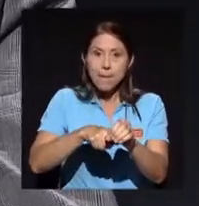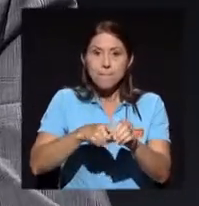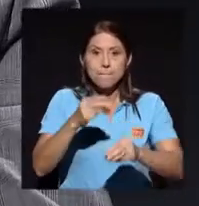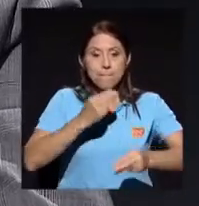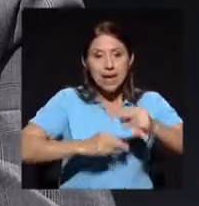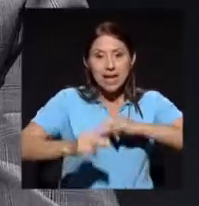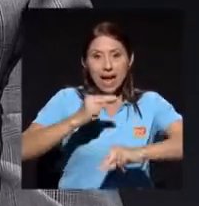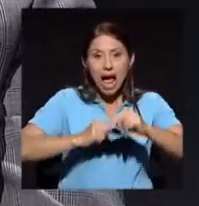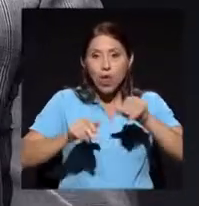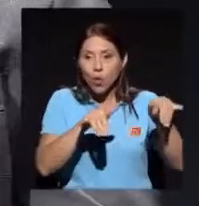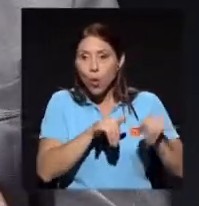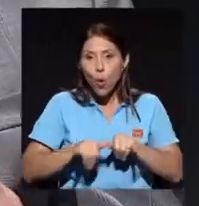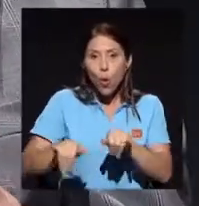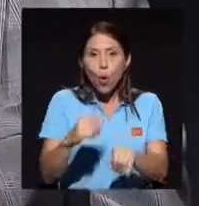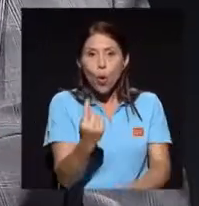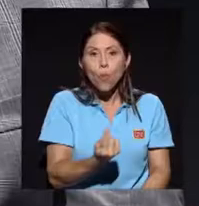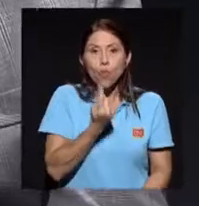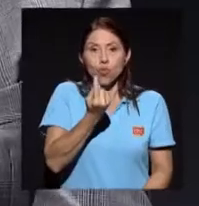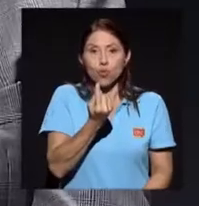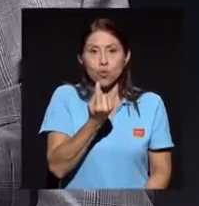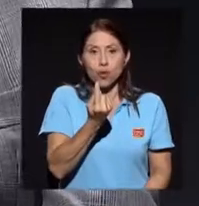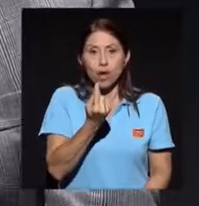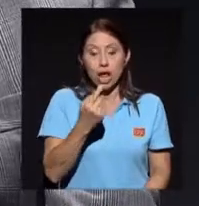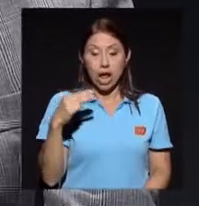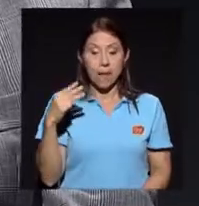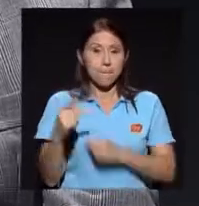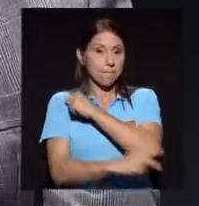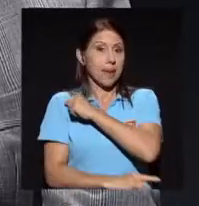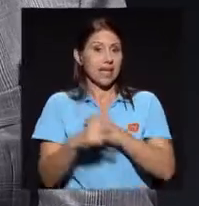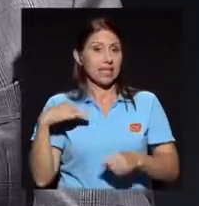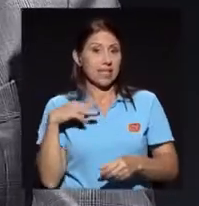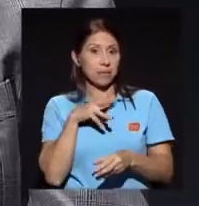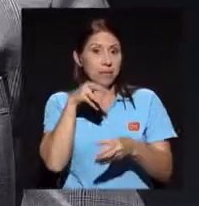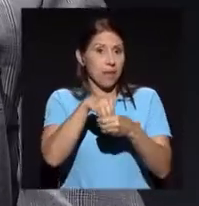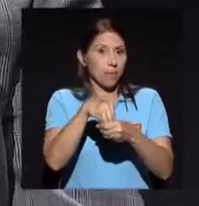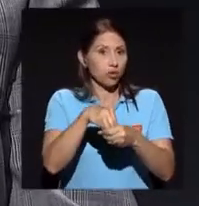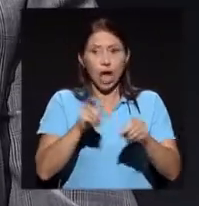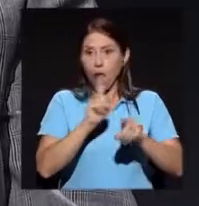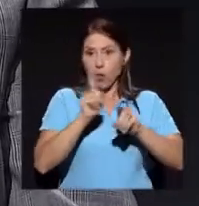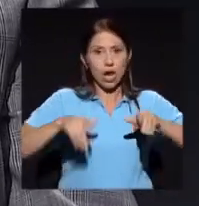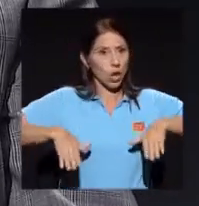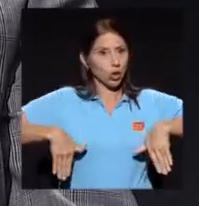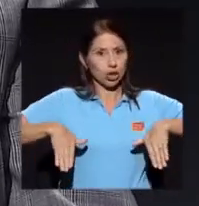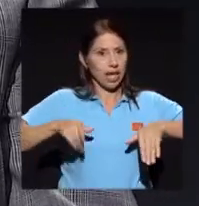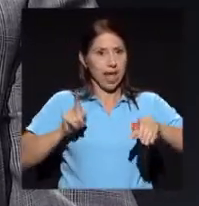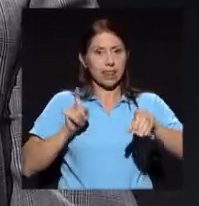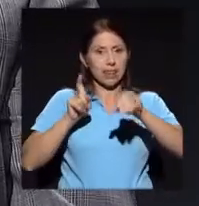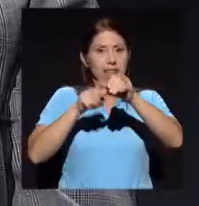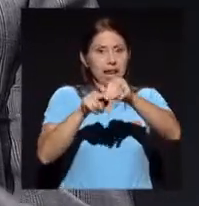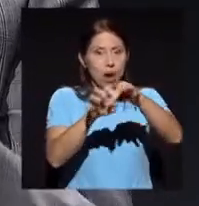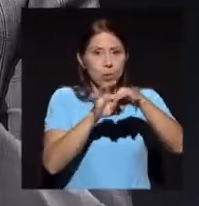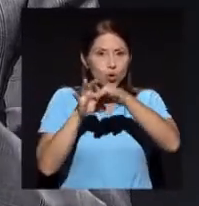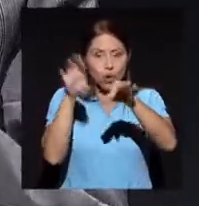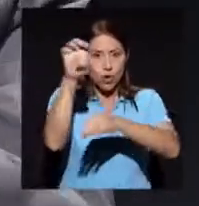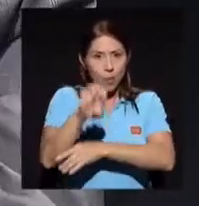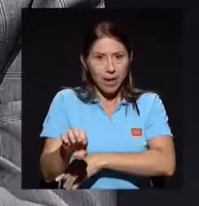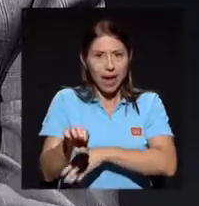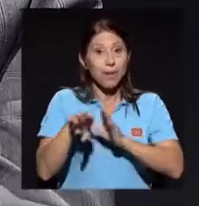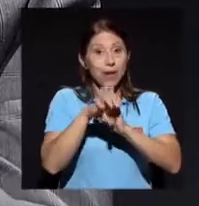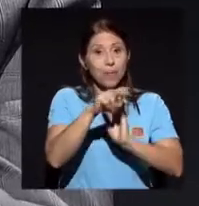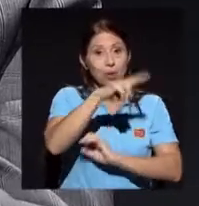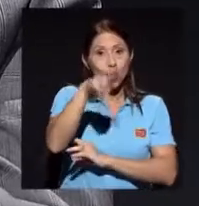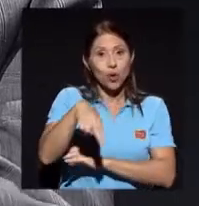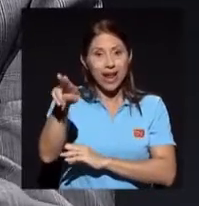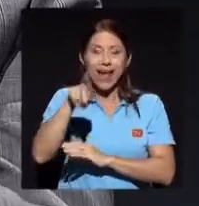los miembros aunque no sean de la unión europeo por ejemplo el caso de noruega tienen que aceptar lo que llaman las cuatro libertades